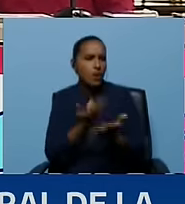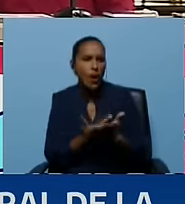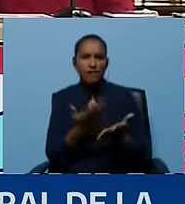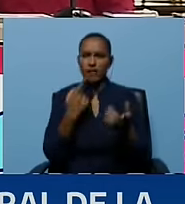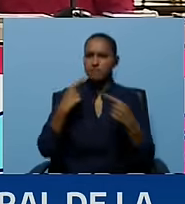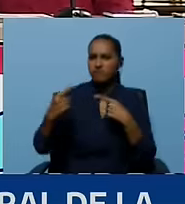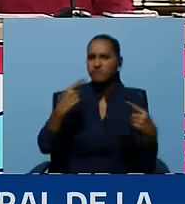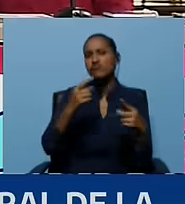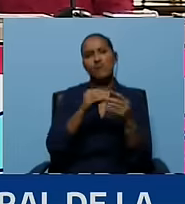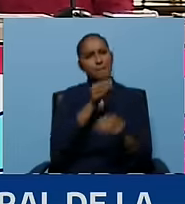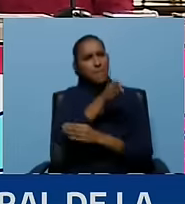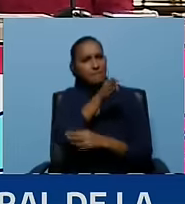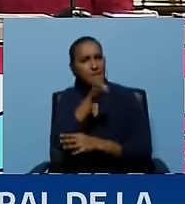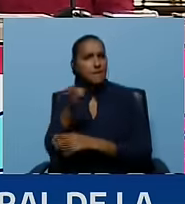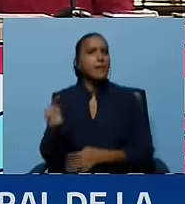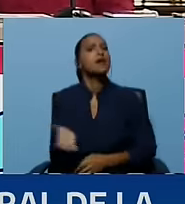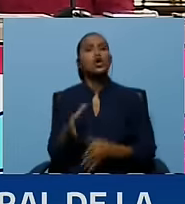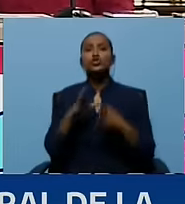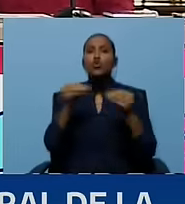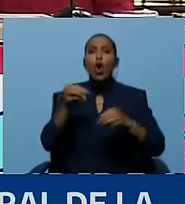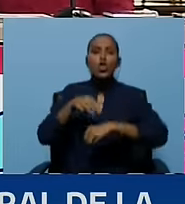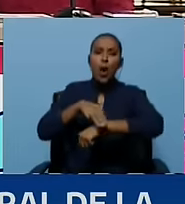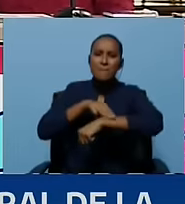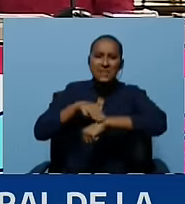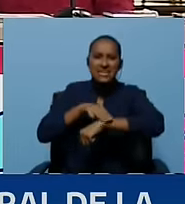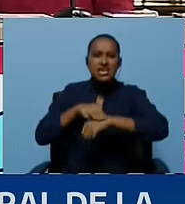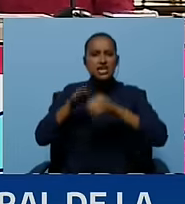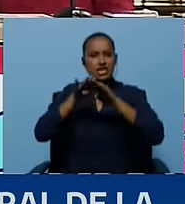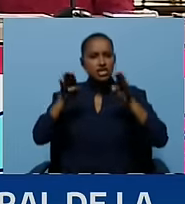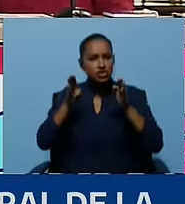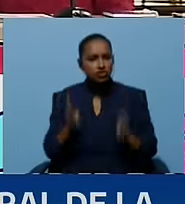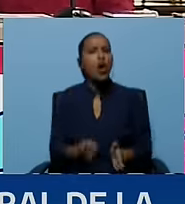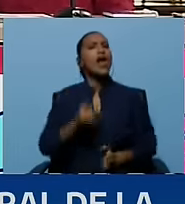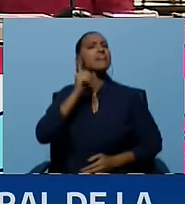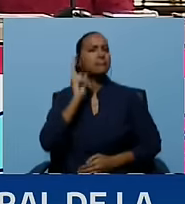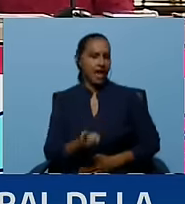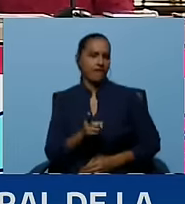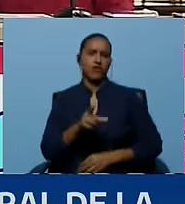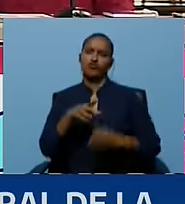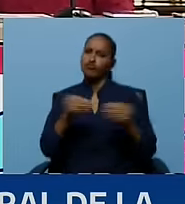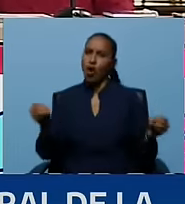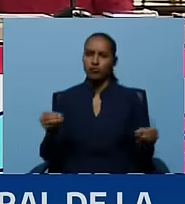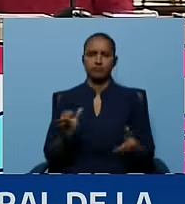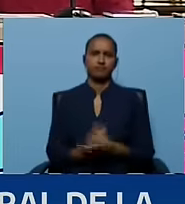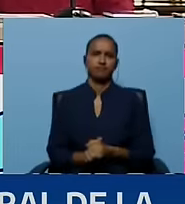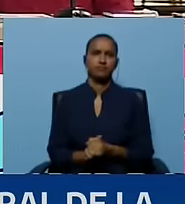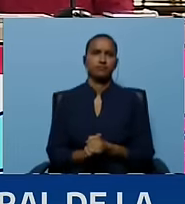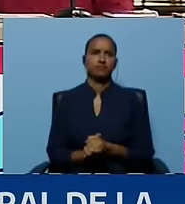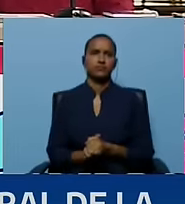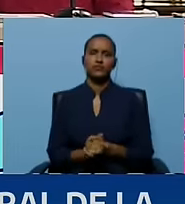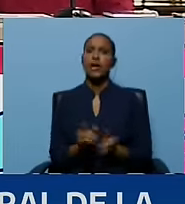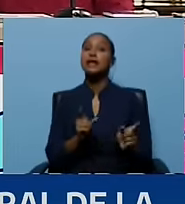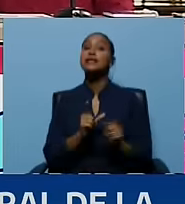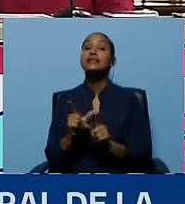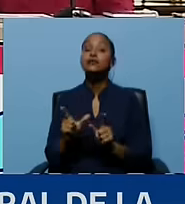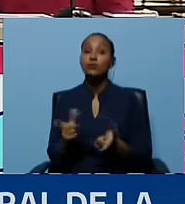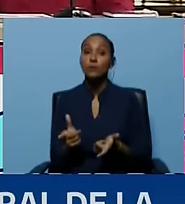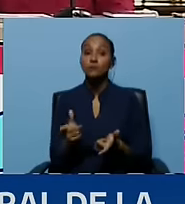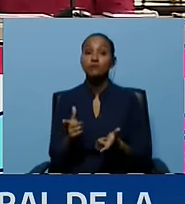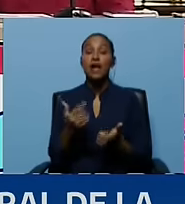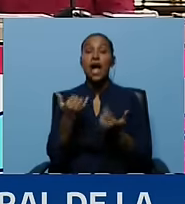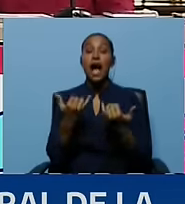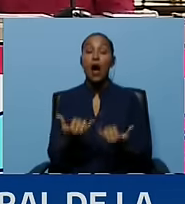etcétera. Y así cada ministro. Así que queda integrado el equipo social y